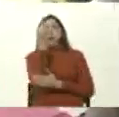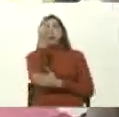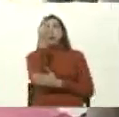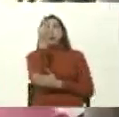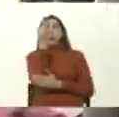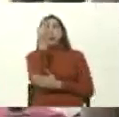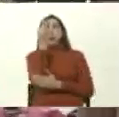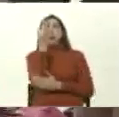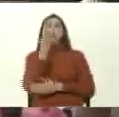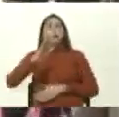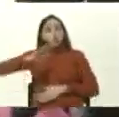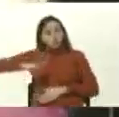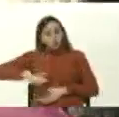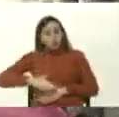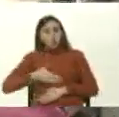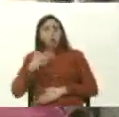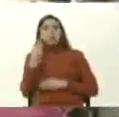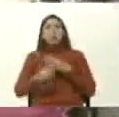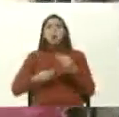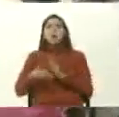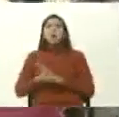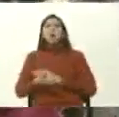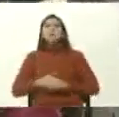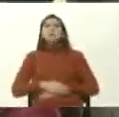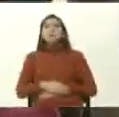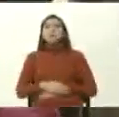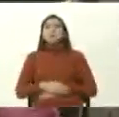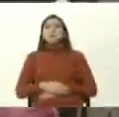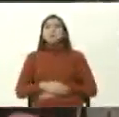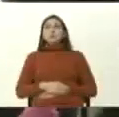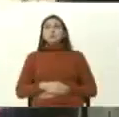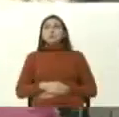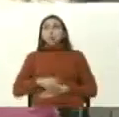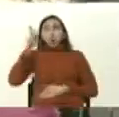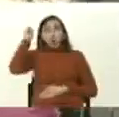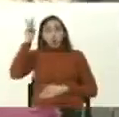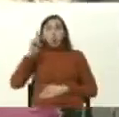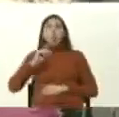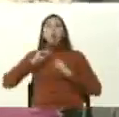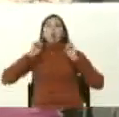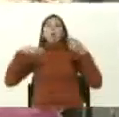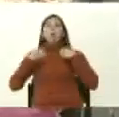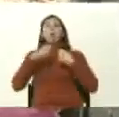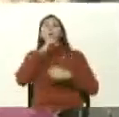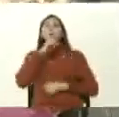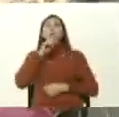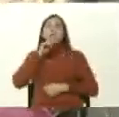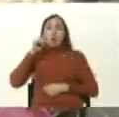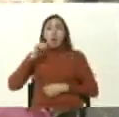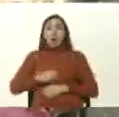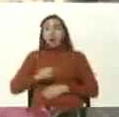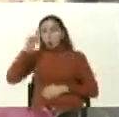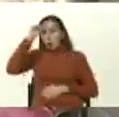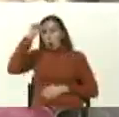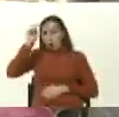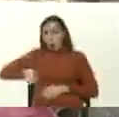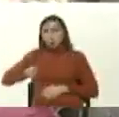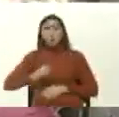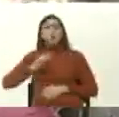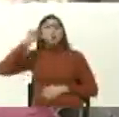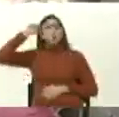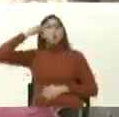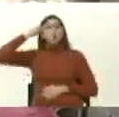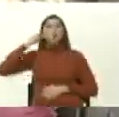y dejemos acá, en honor al profe, al maestro Aristóbulo Isturiz, esta escuela de